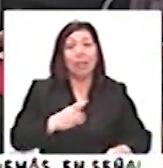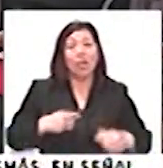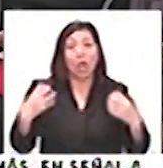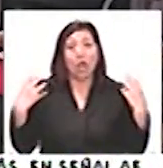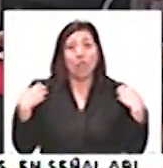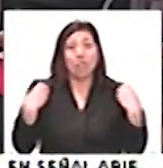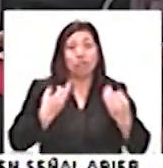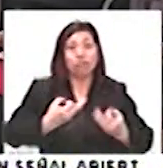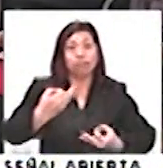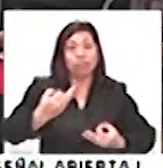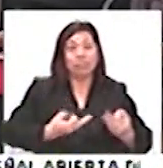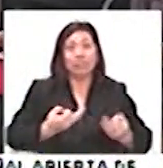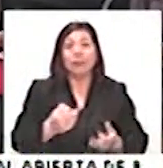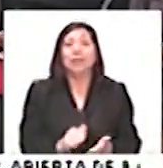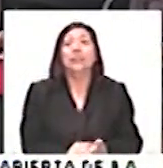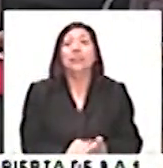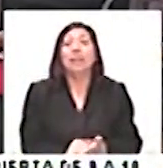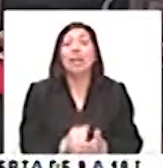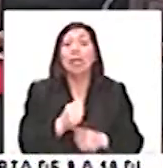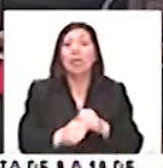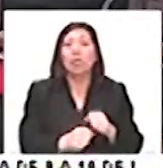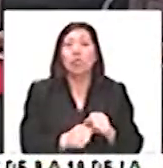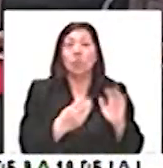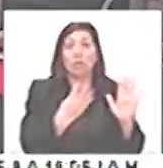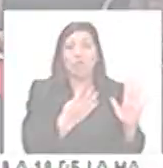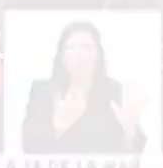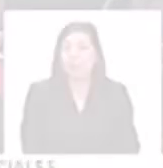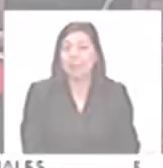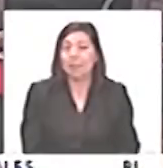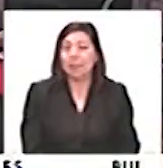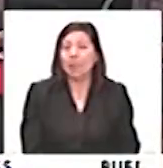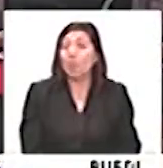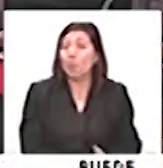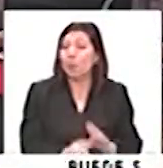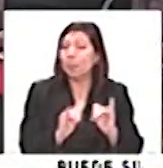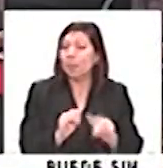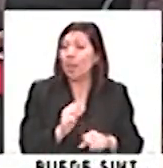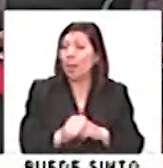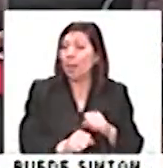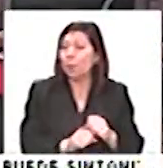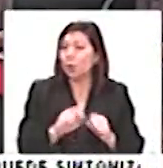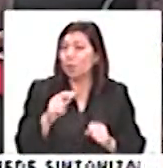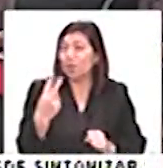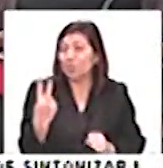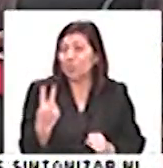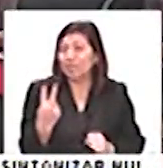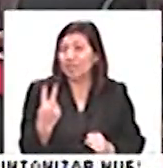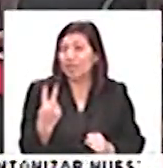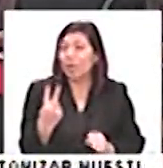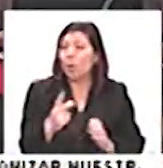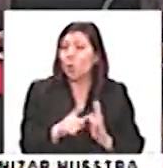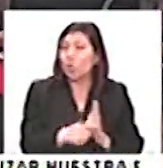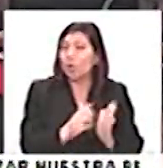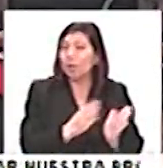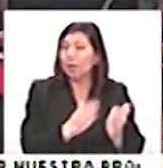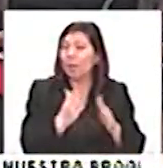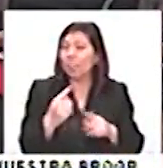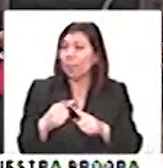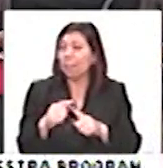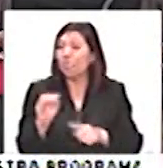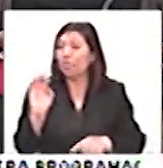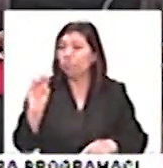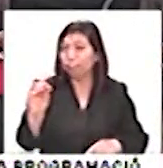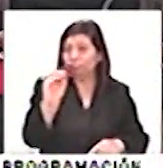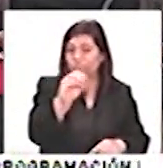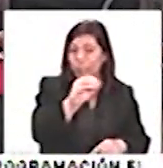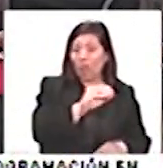Oficina de Contabilidad y Tesorería en el año 98 y luego se queda hasta el año 2002 y luego pasa a distintas